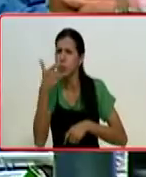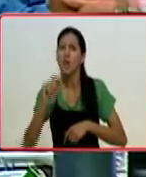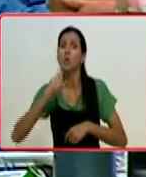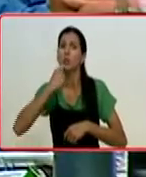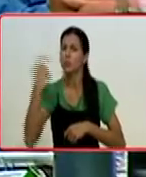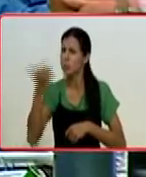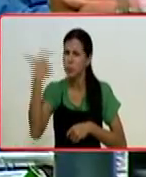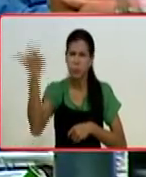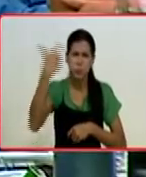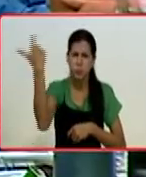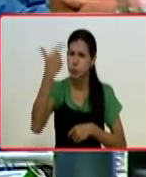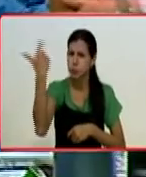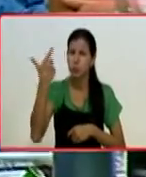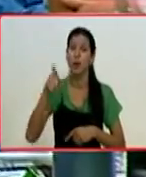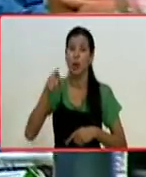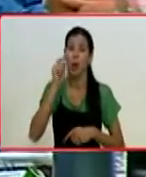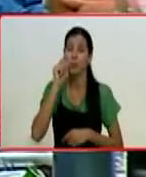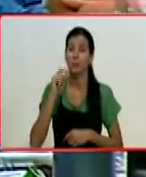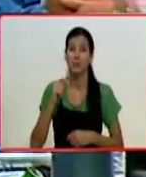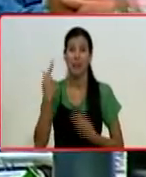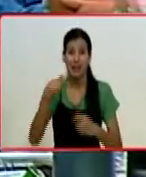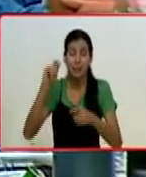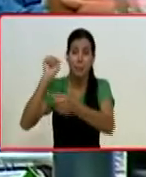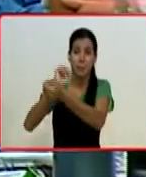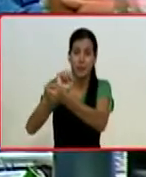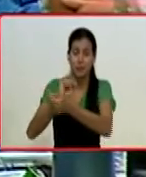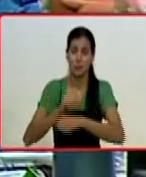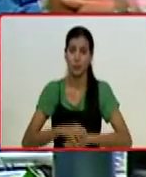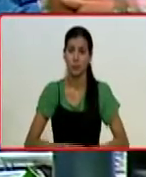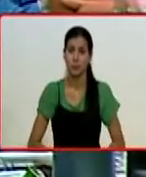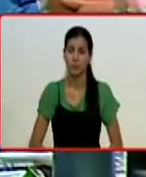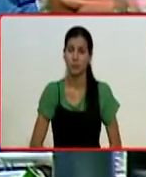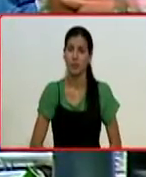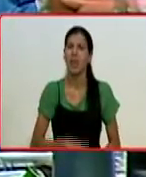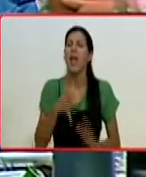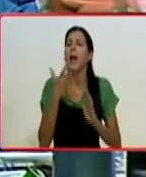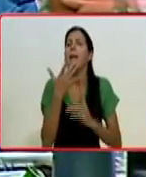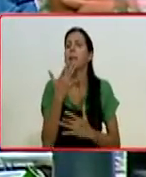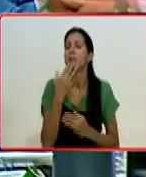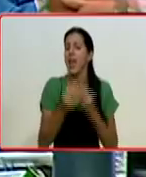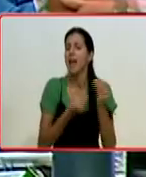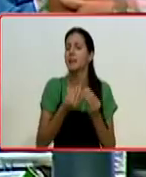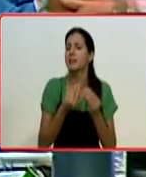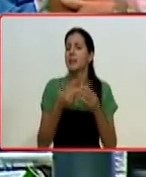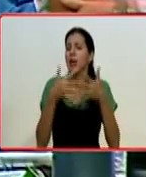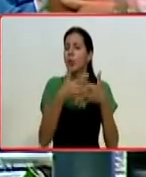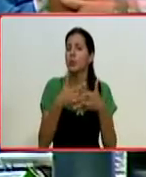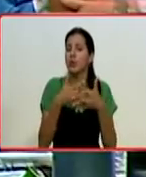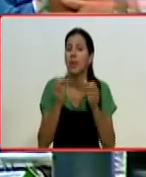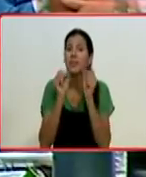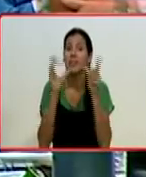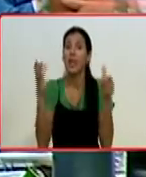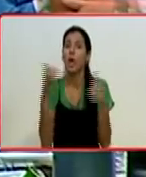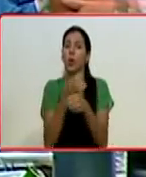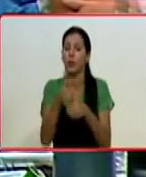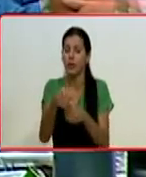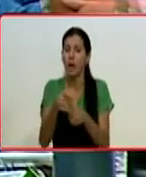Simplemente alguien que reveló una información. ¿Qué haría Estados Unidos si descubre un grupo de